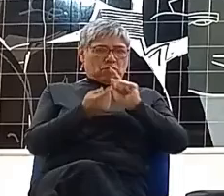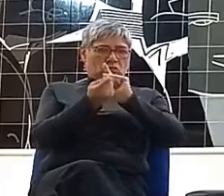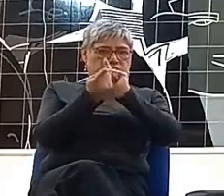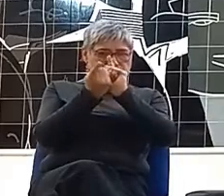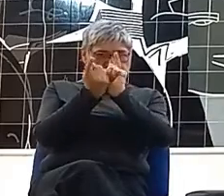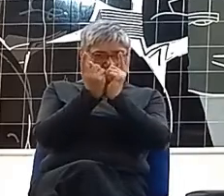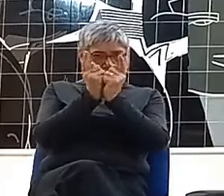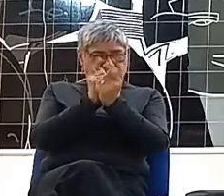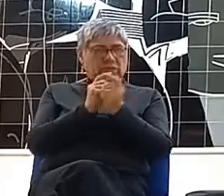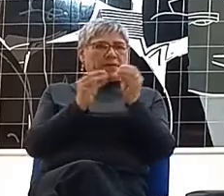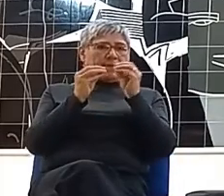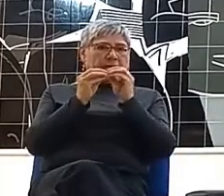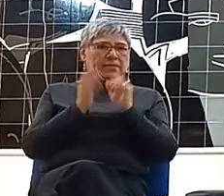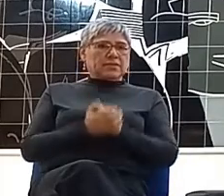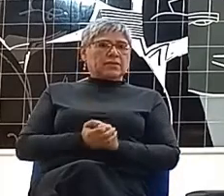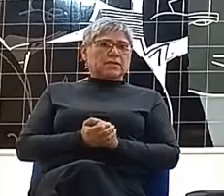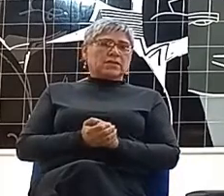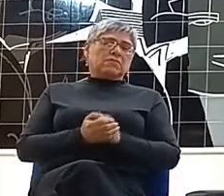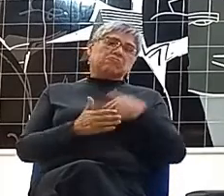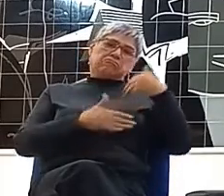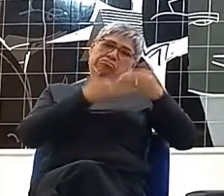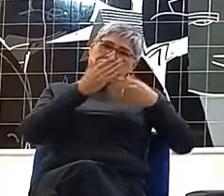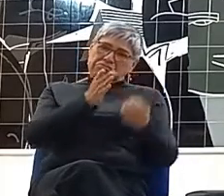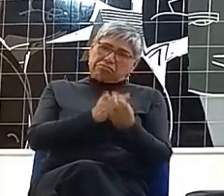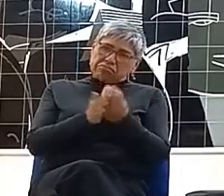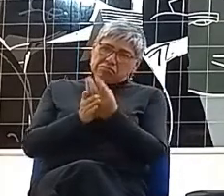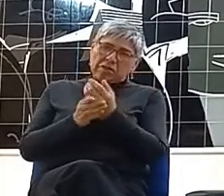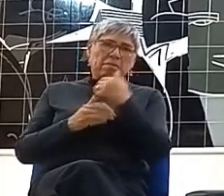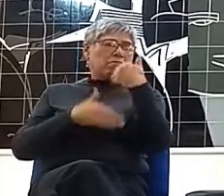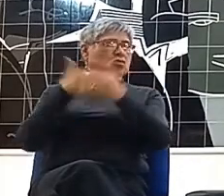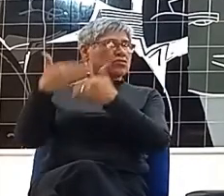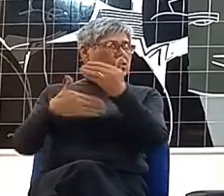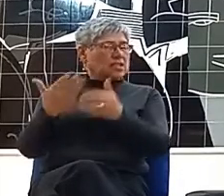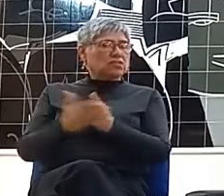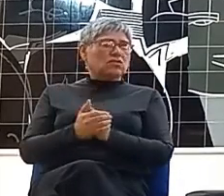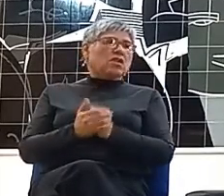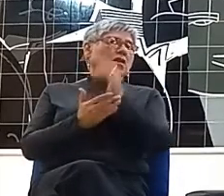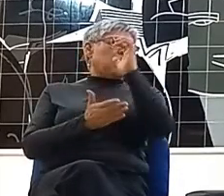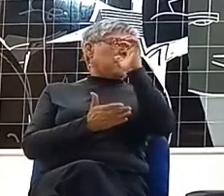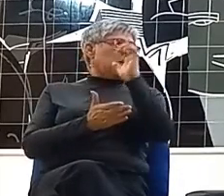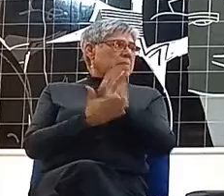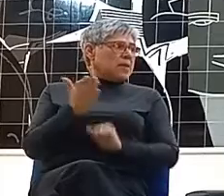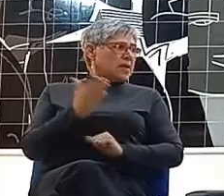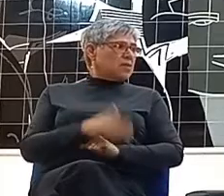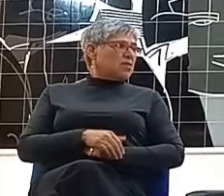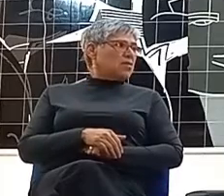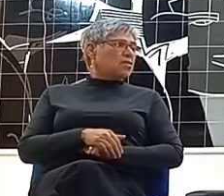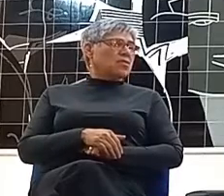planificarlo más, hay que generar procesos menos